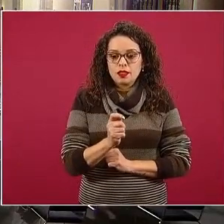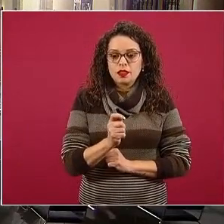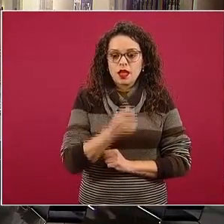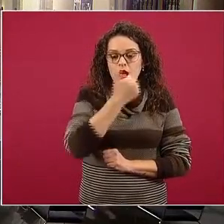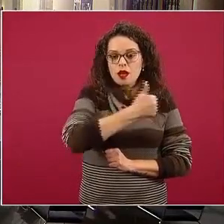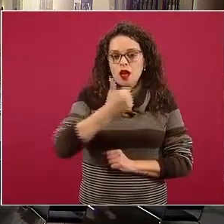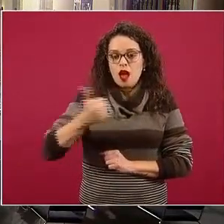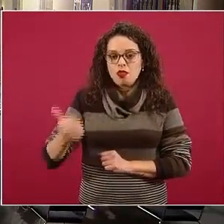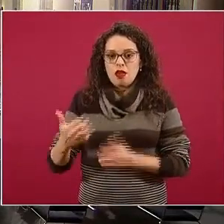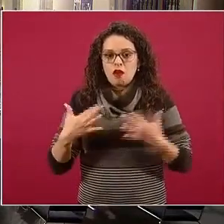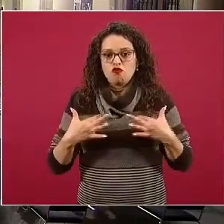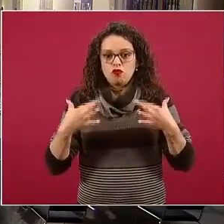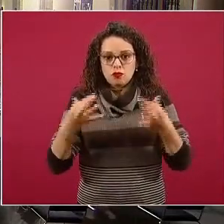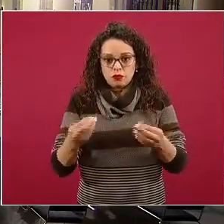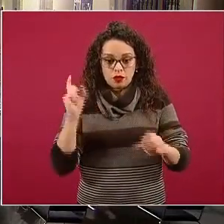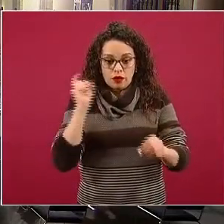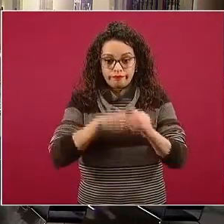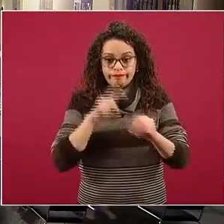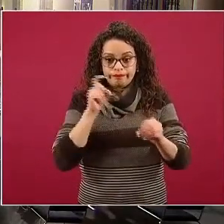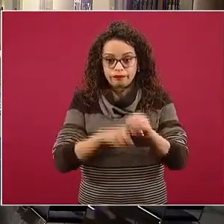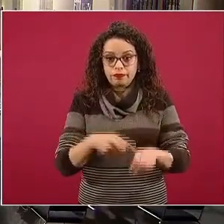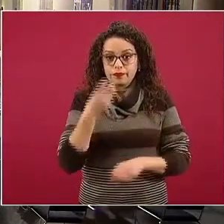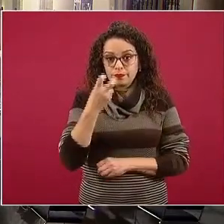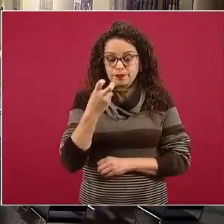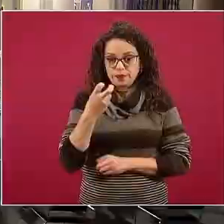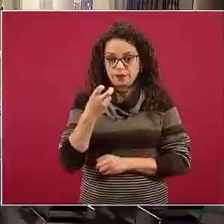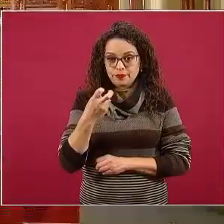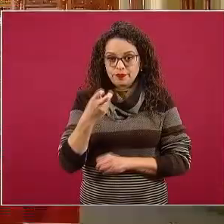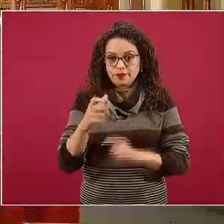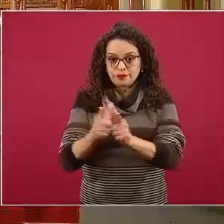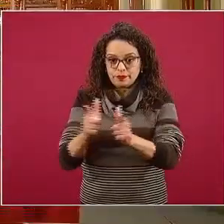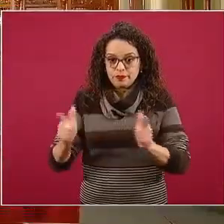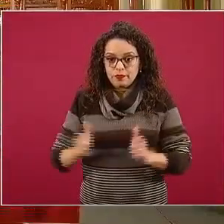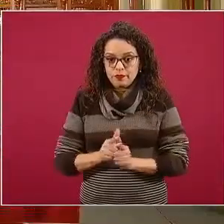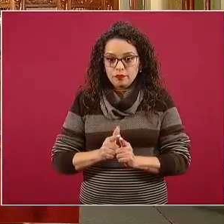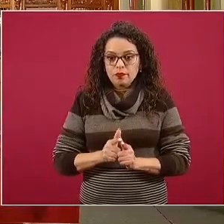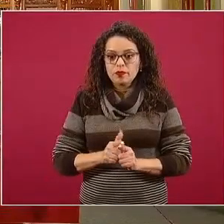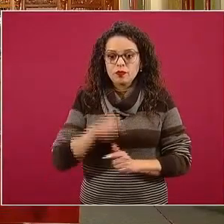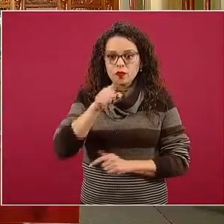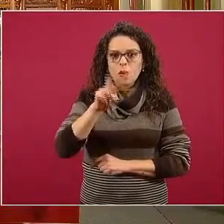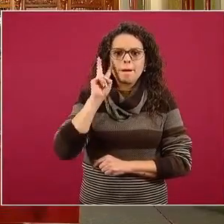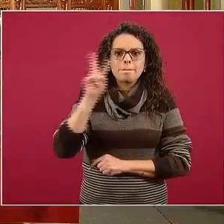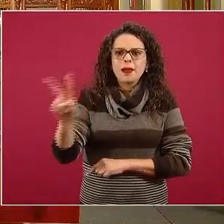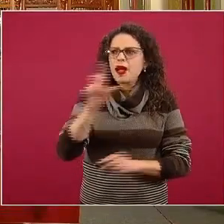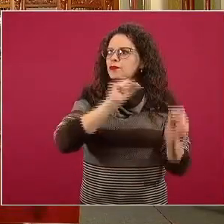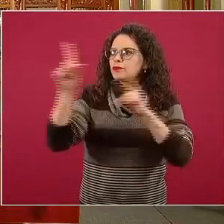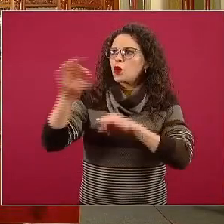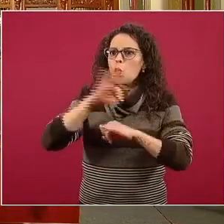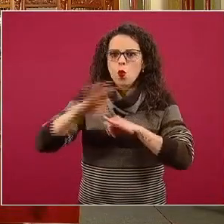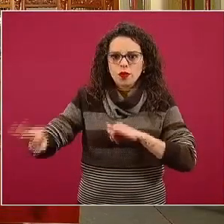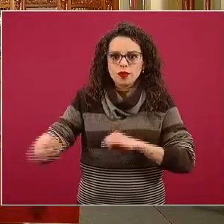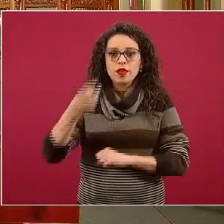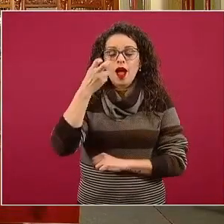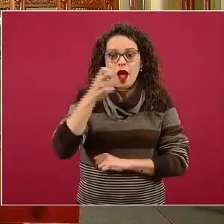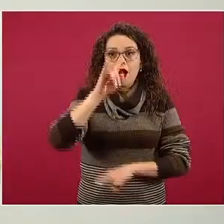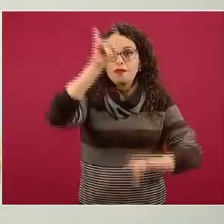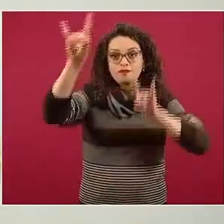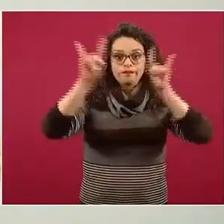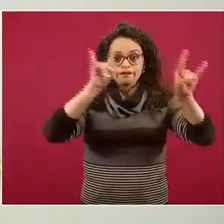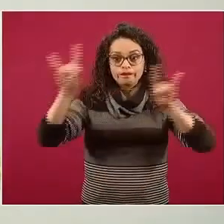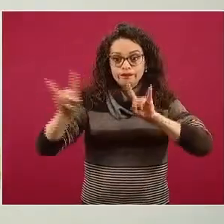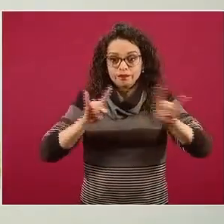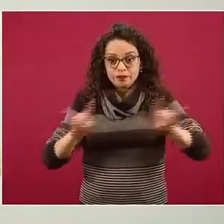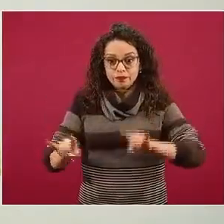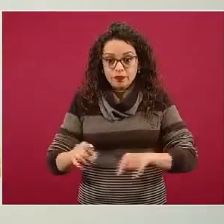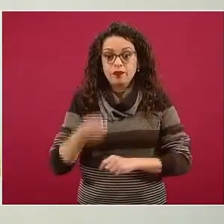las fundaciones que somos parte de él, vamos a publicitar los carteles que vieron al finalizar la presentación, donde ponemos todos estos lo